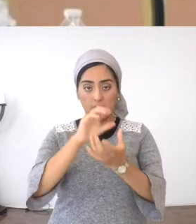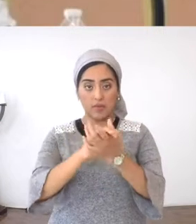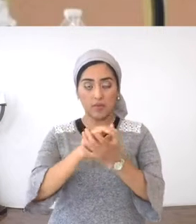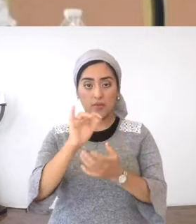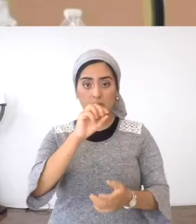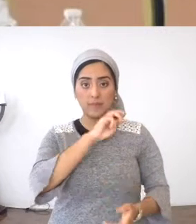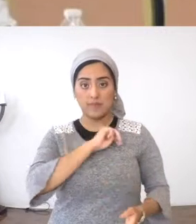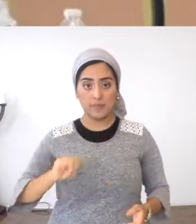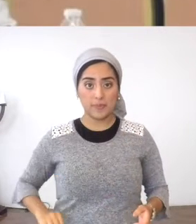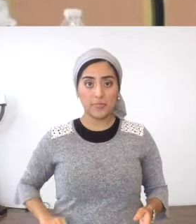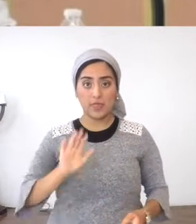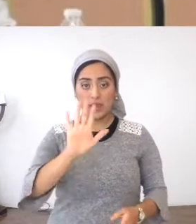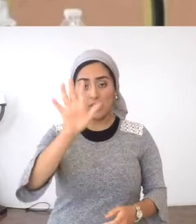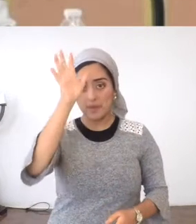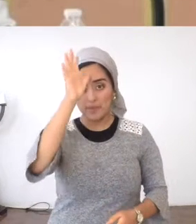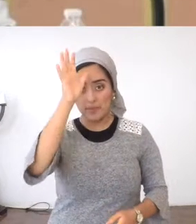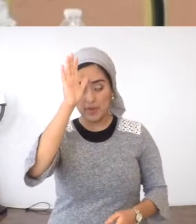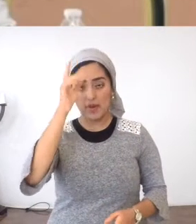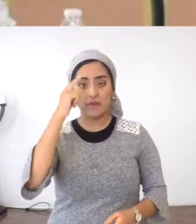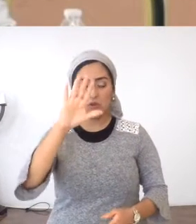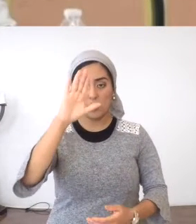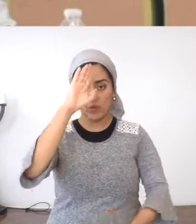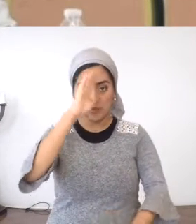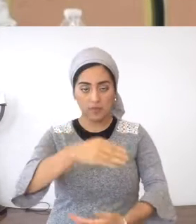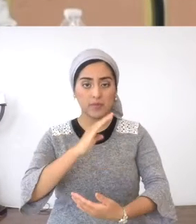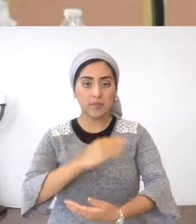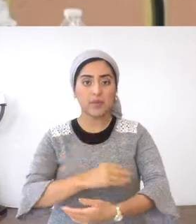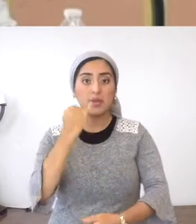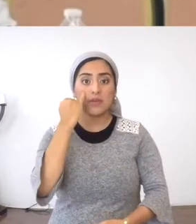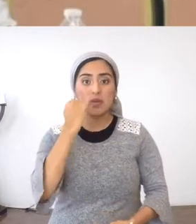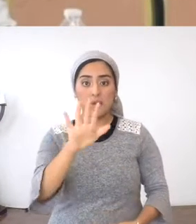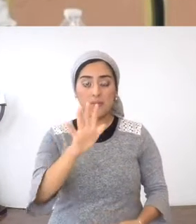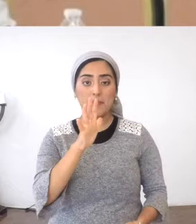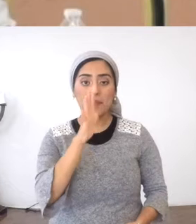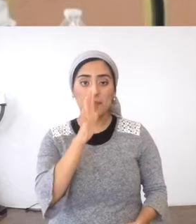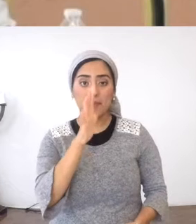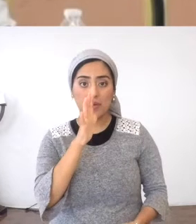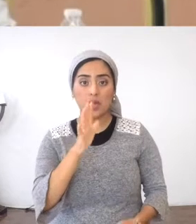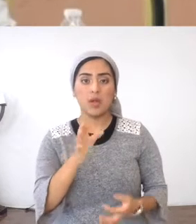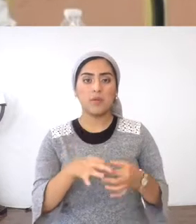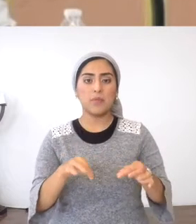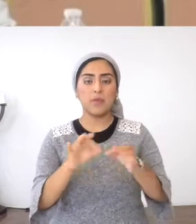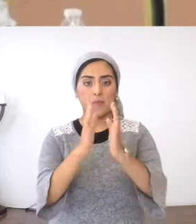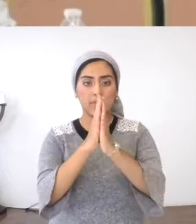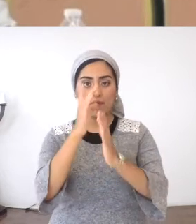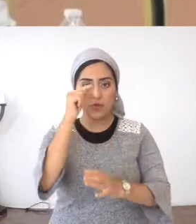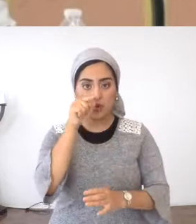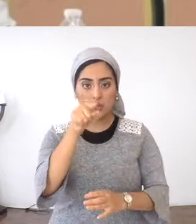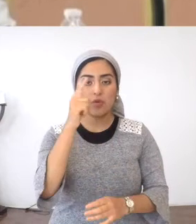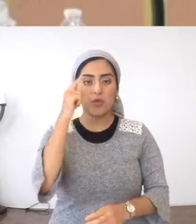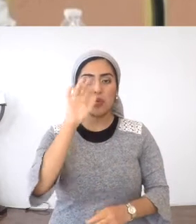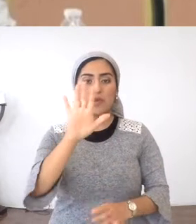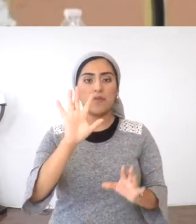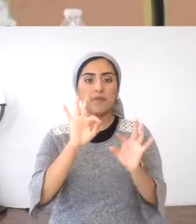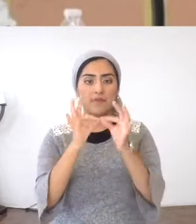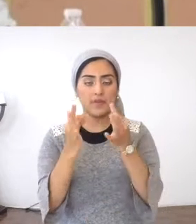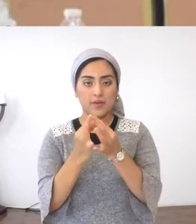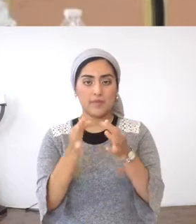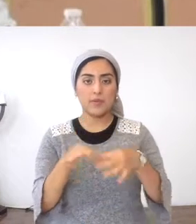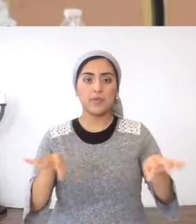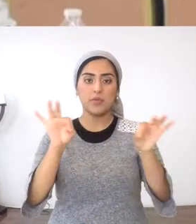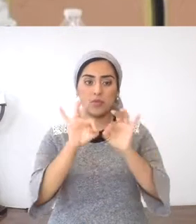papá Hazlo por tus hijos Tu esposa Tus hijos Y tu mamá Si tu esposo No es converso Hazlo por ti Por tus hijos